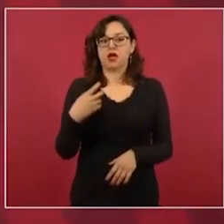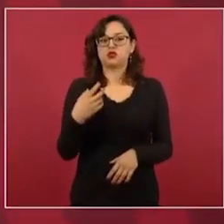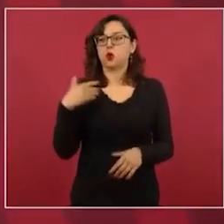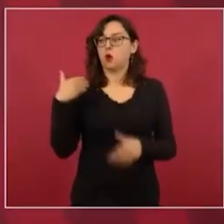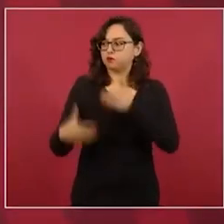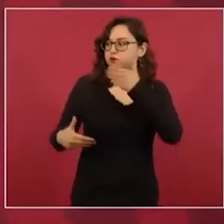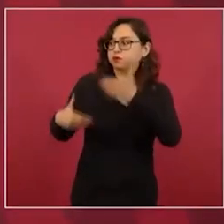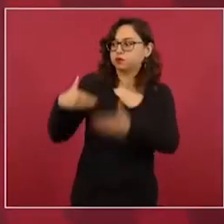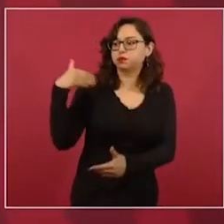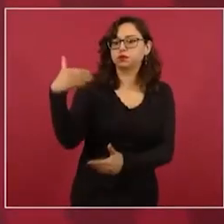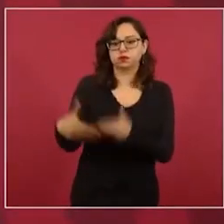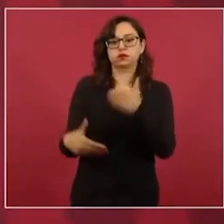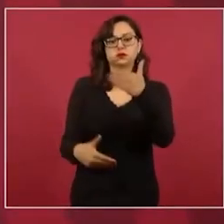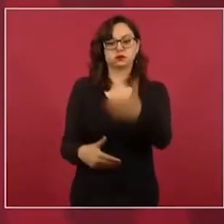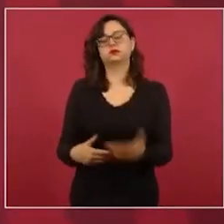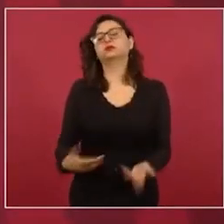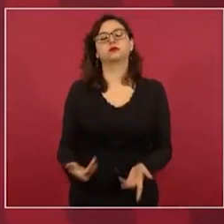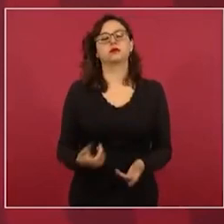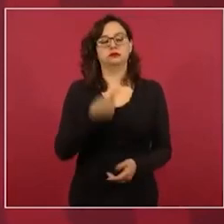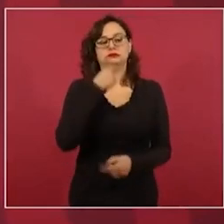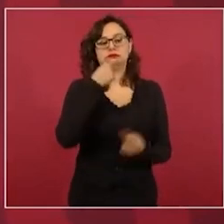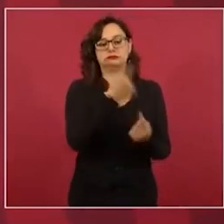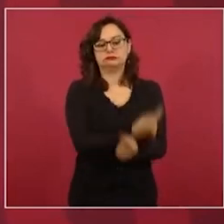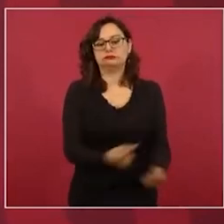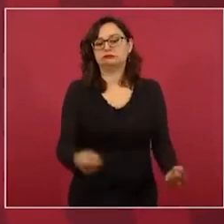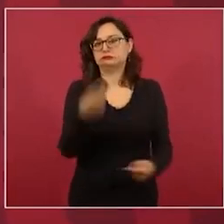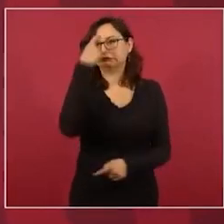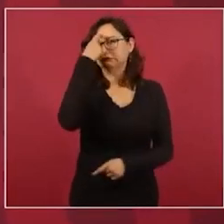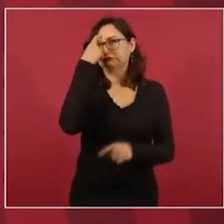O sea, ellos están más avanzados que nosotros,